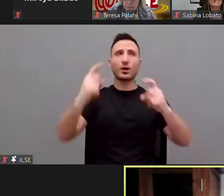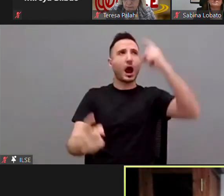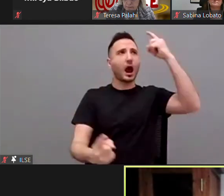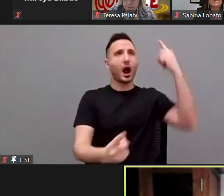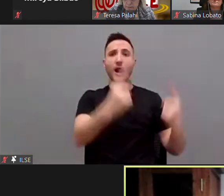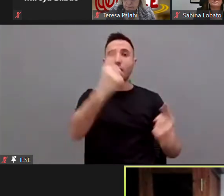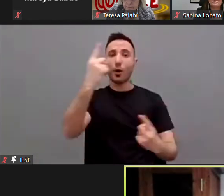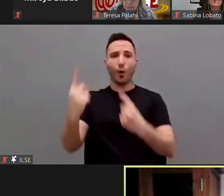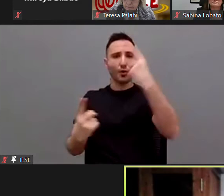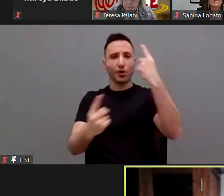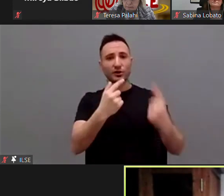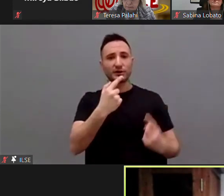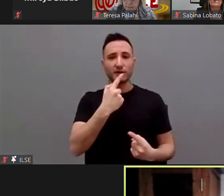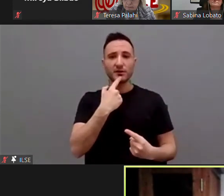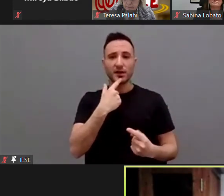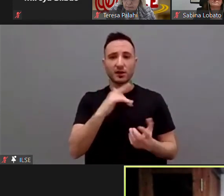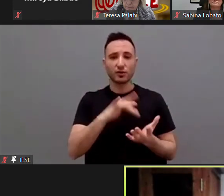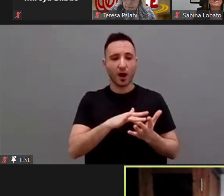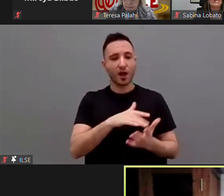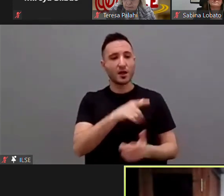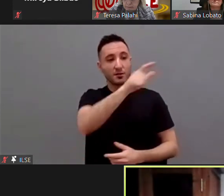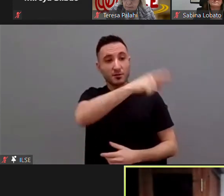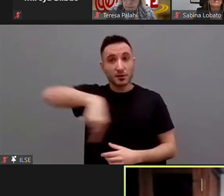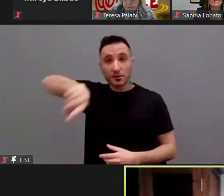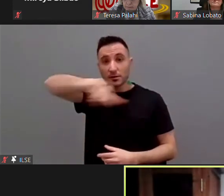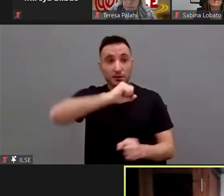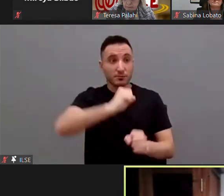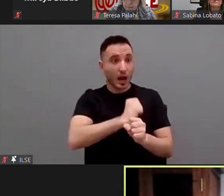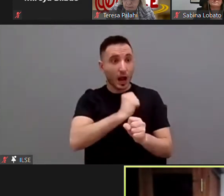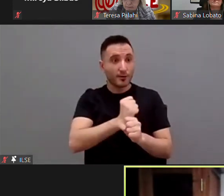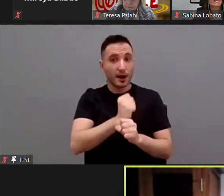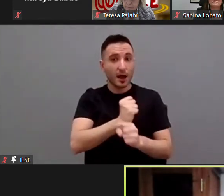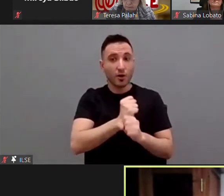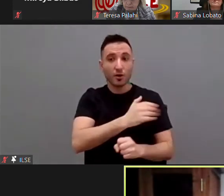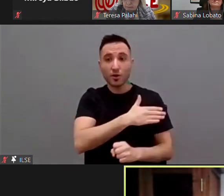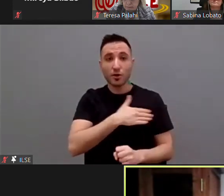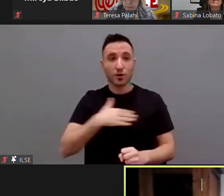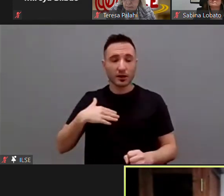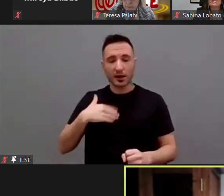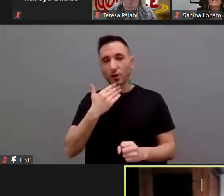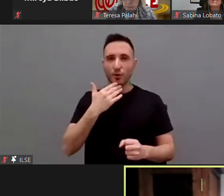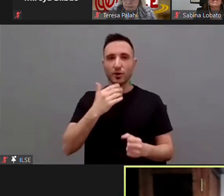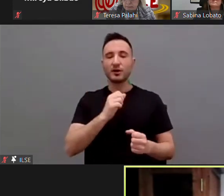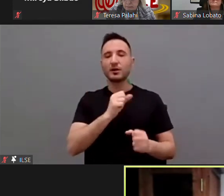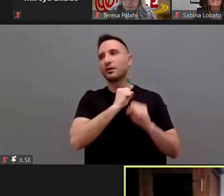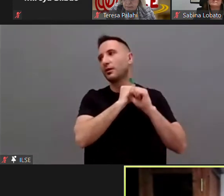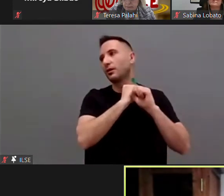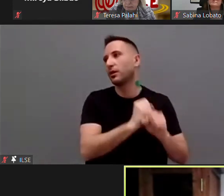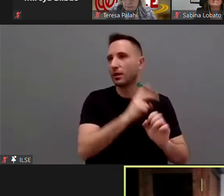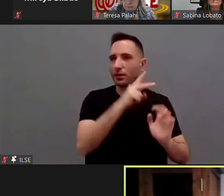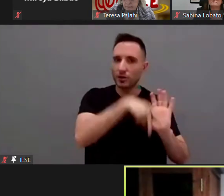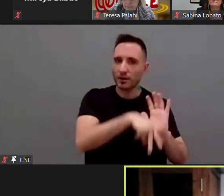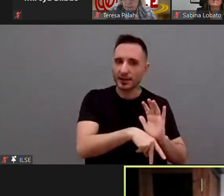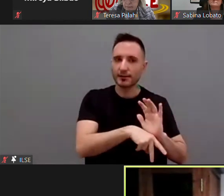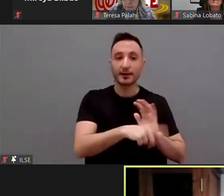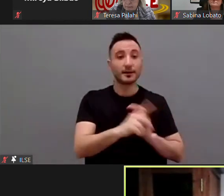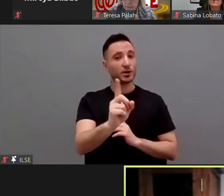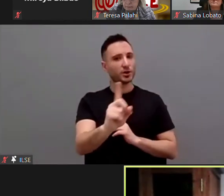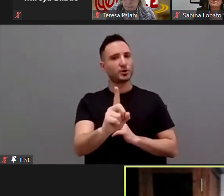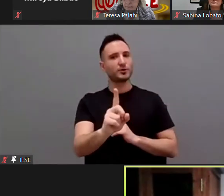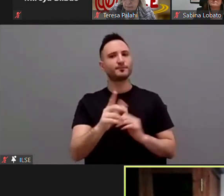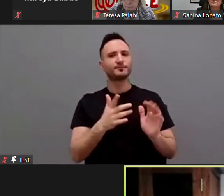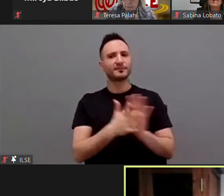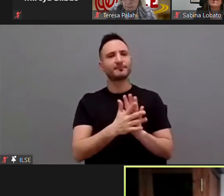quieren que gocen los trabajadores o ellos a sentirse atados por la nueva normativa, no